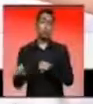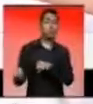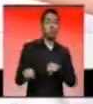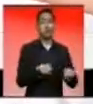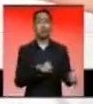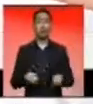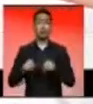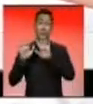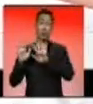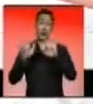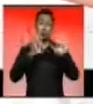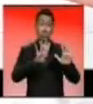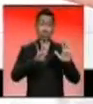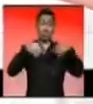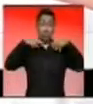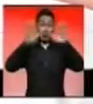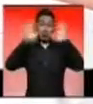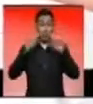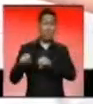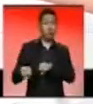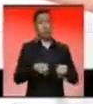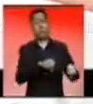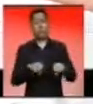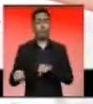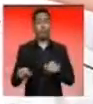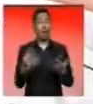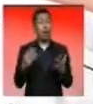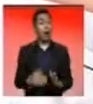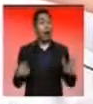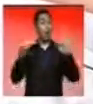de diciembre, ahora queremos reactivar